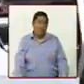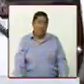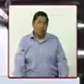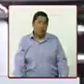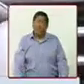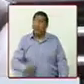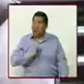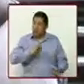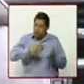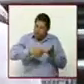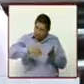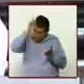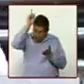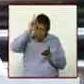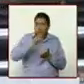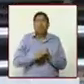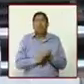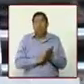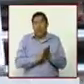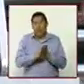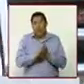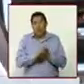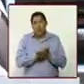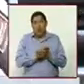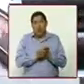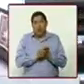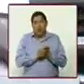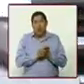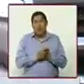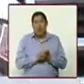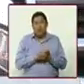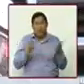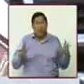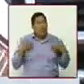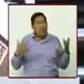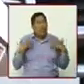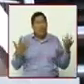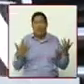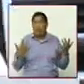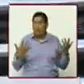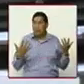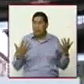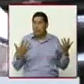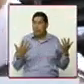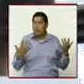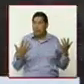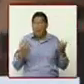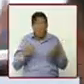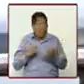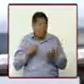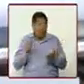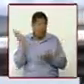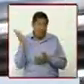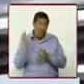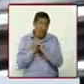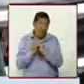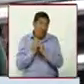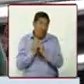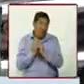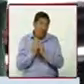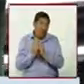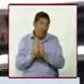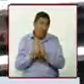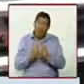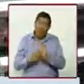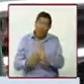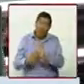Mamá, he aprobado. Bien. Está bien feliz. Eso, con el hilo. ¿Vos? Yo he venido por él y a presentar